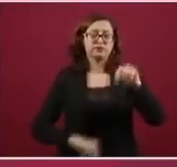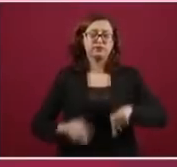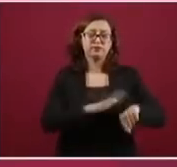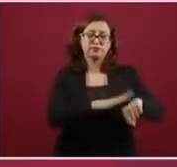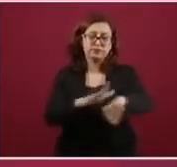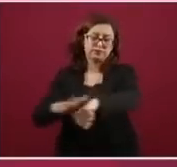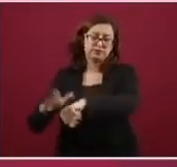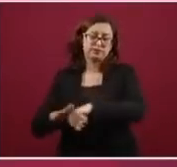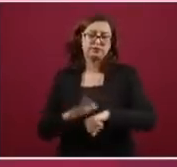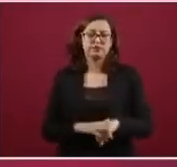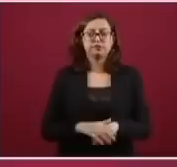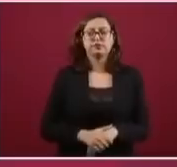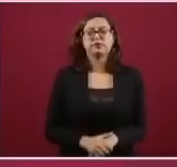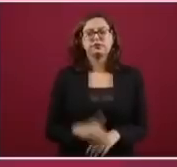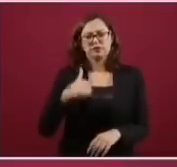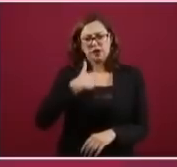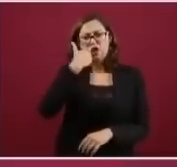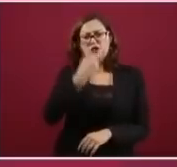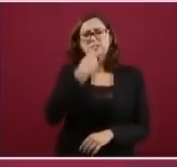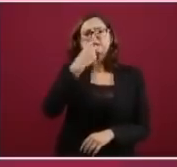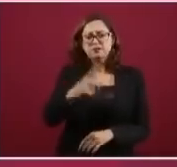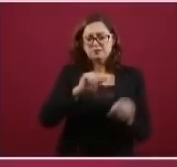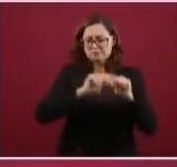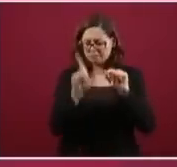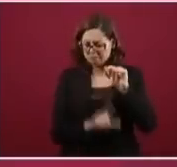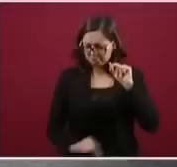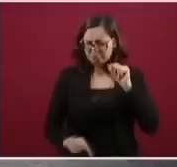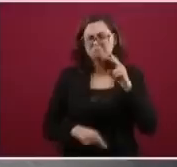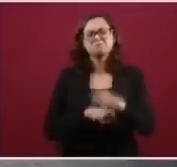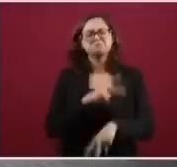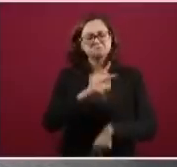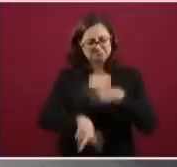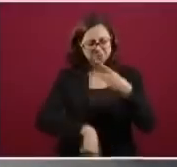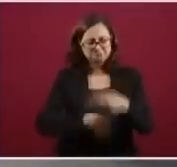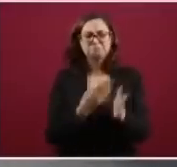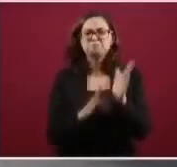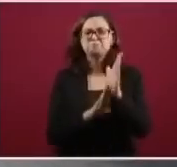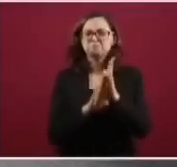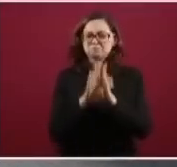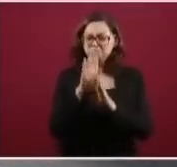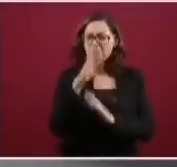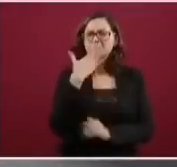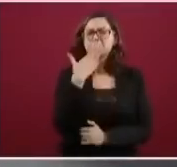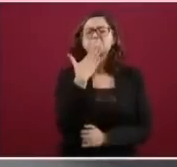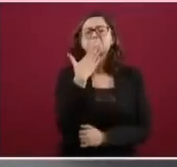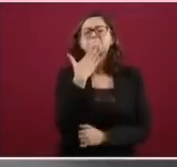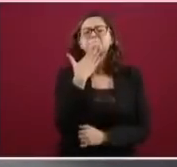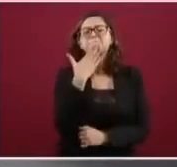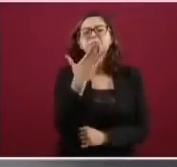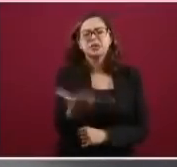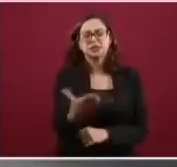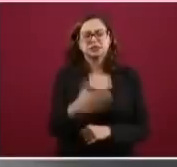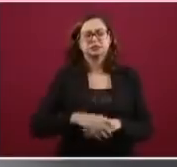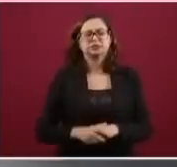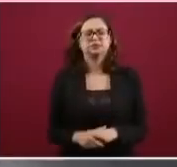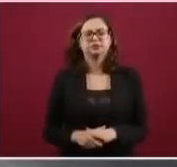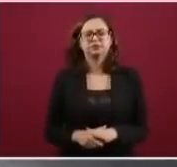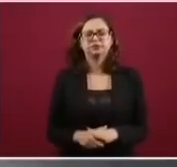decirles que vamos muy bien qué afortunadamente